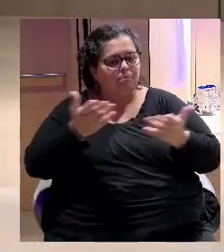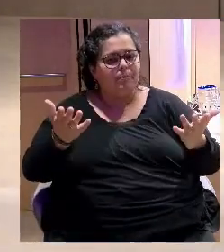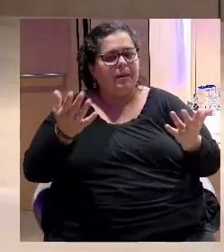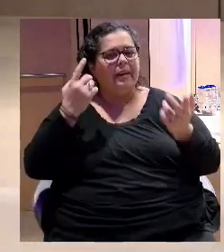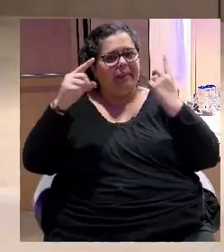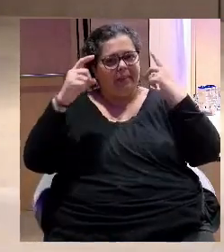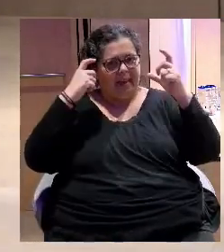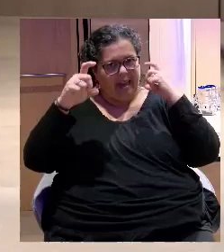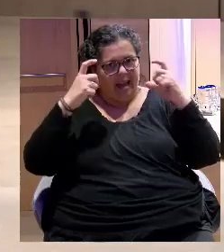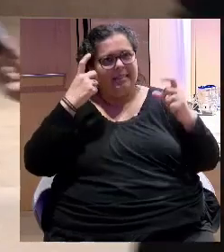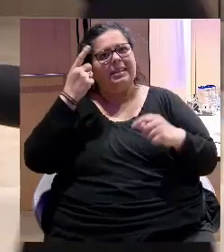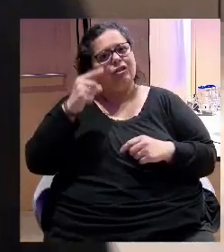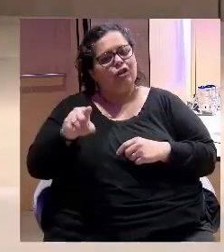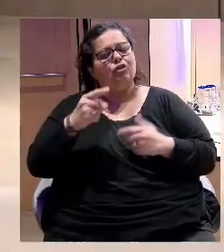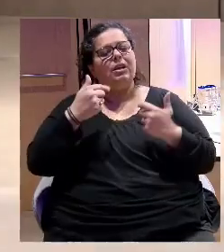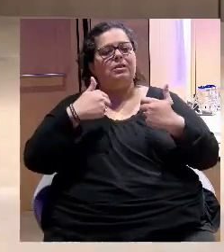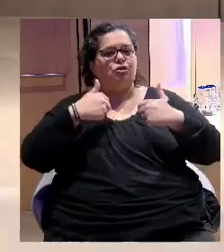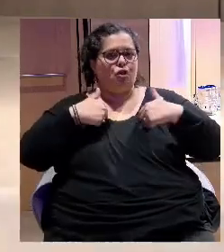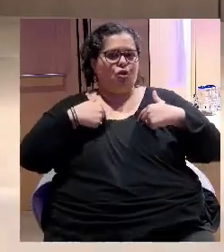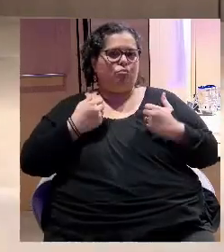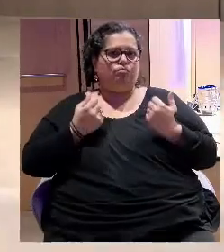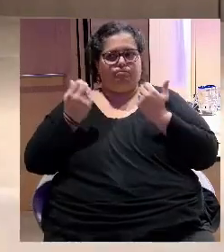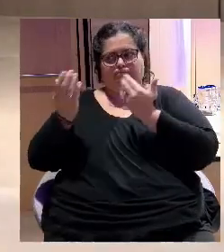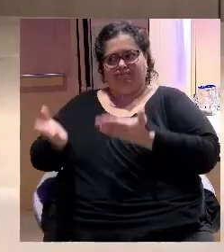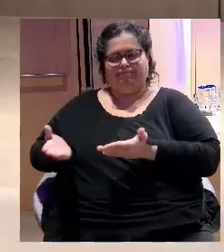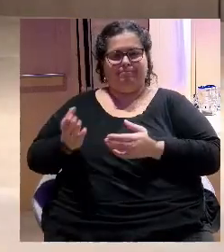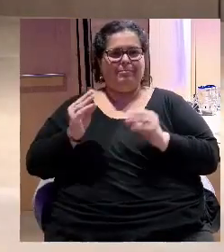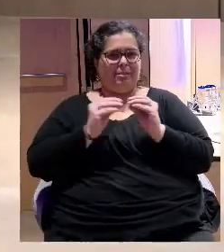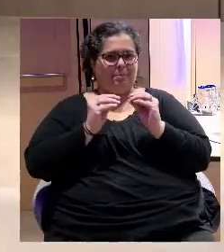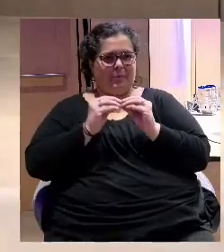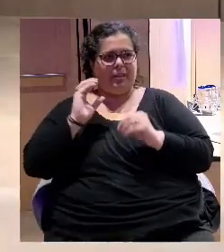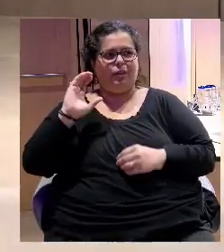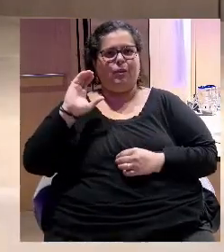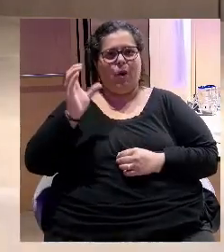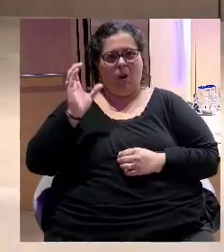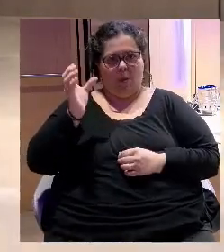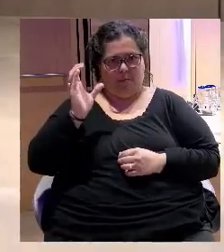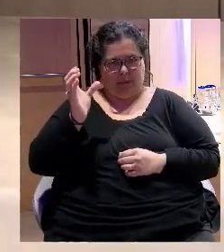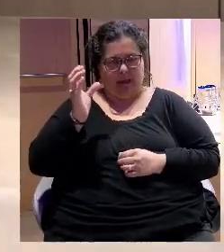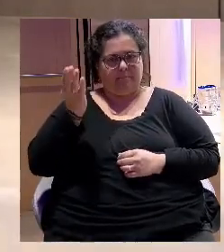la palabra a mi colega colombiana.